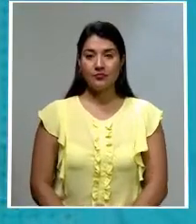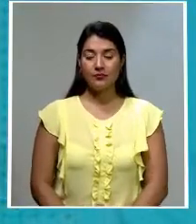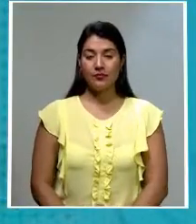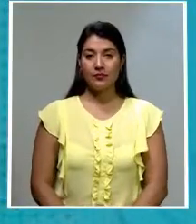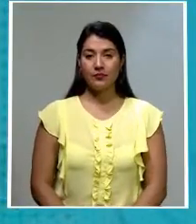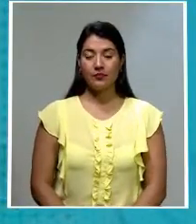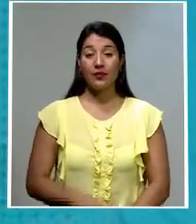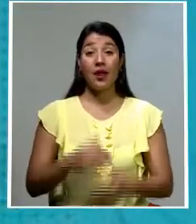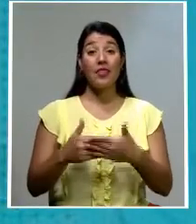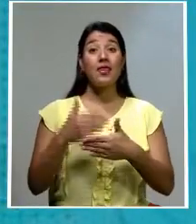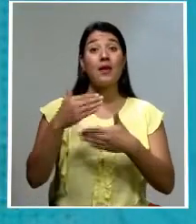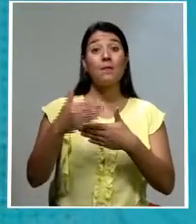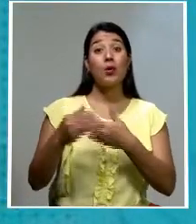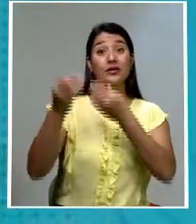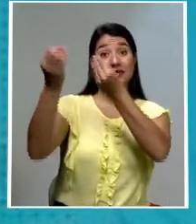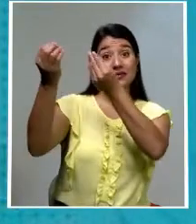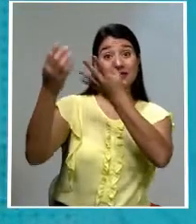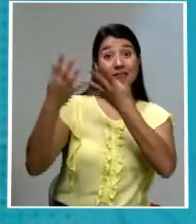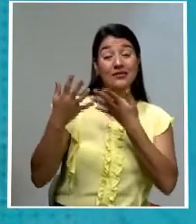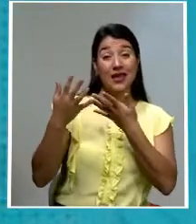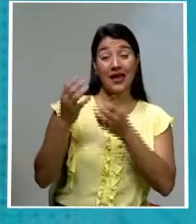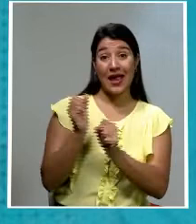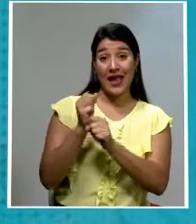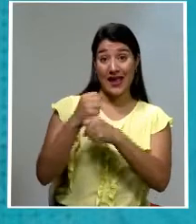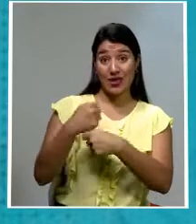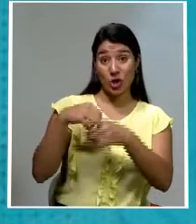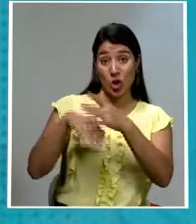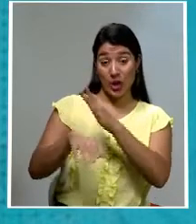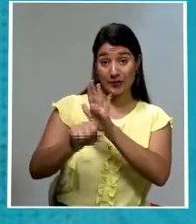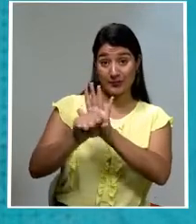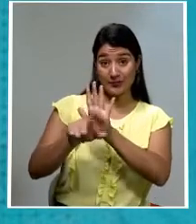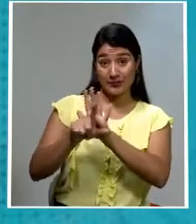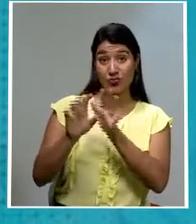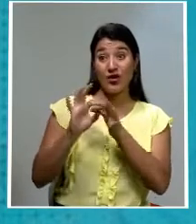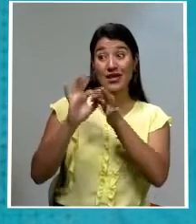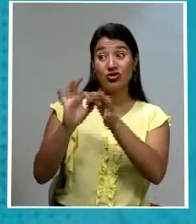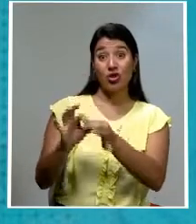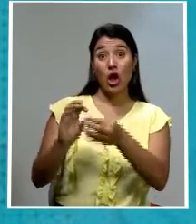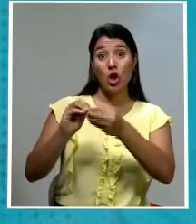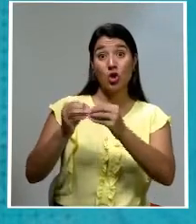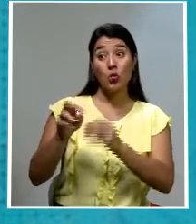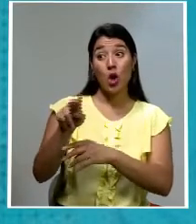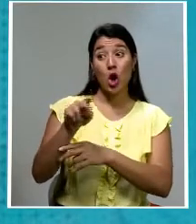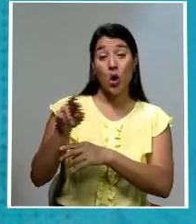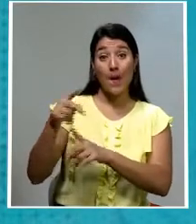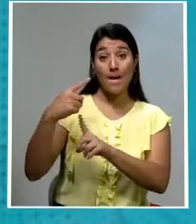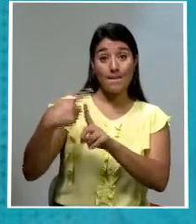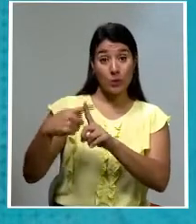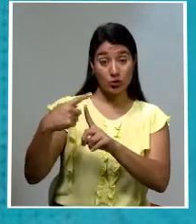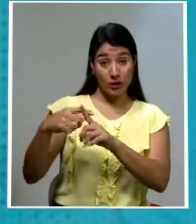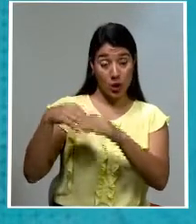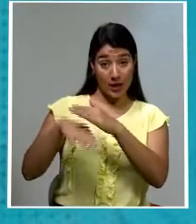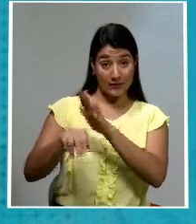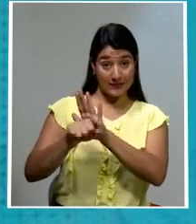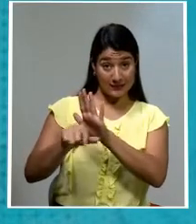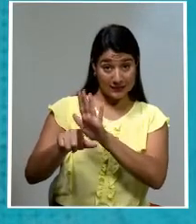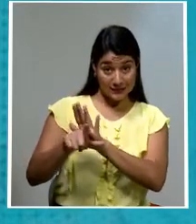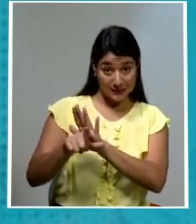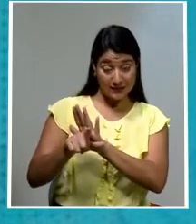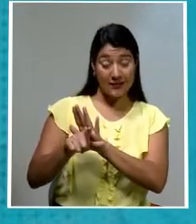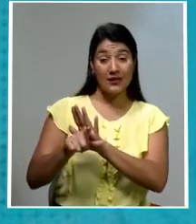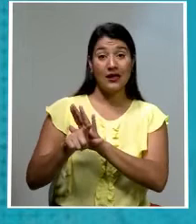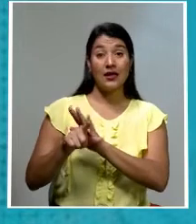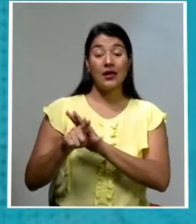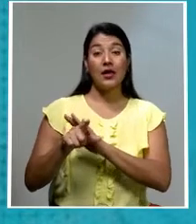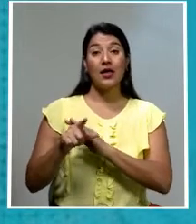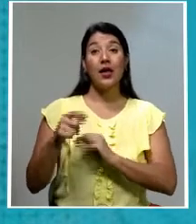Luego de la notificación que nos hicieron en plenario sobre la cantidad de casos positivos en la asamblea y específicamente en el plenario,